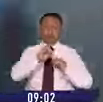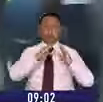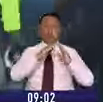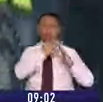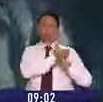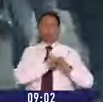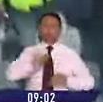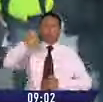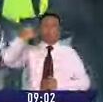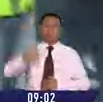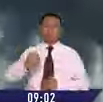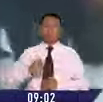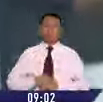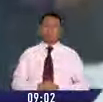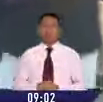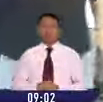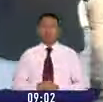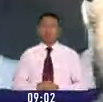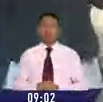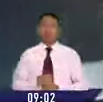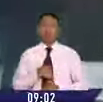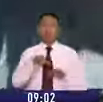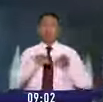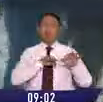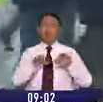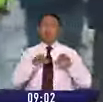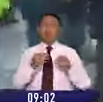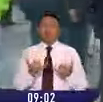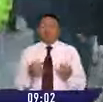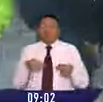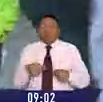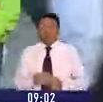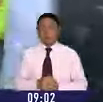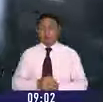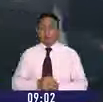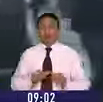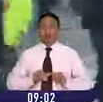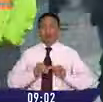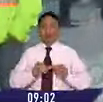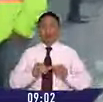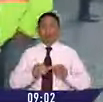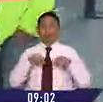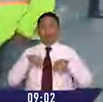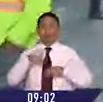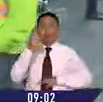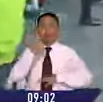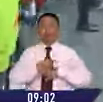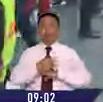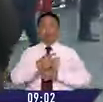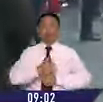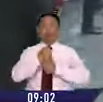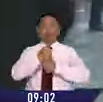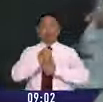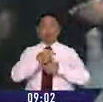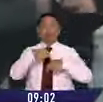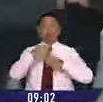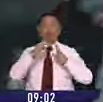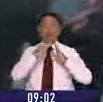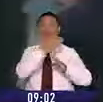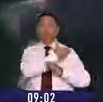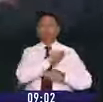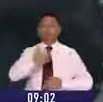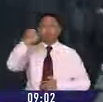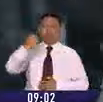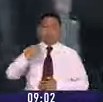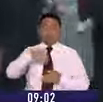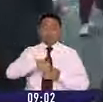mañana al Palacio de Carondelet. Lo que ha indicado es que, bueno, se existe y se mantiene este dispositivo de seguridad en el Palacio de